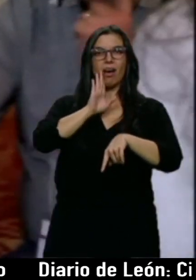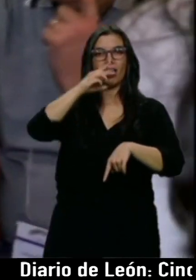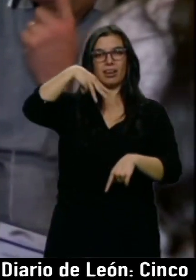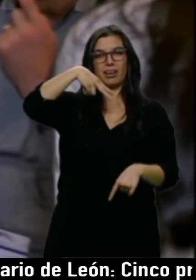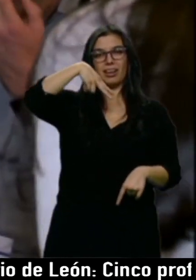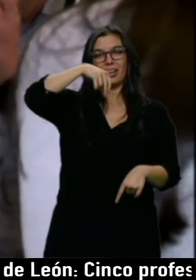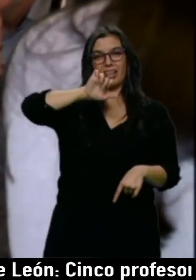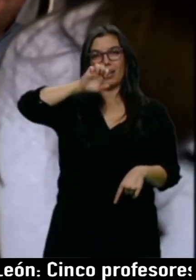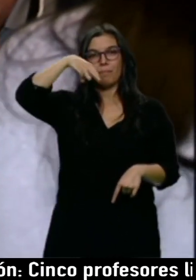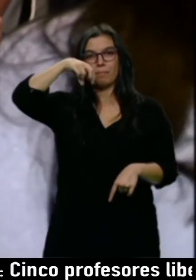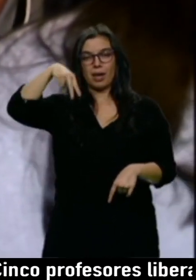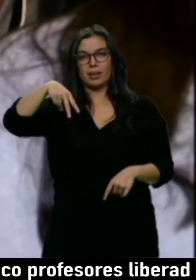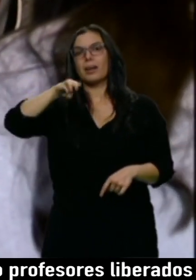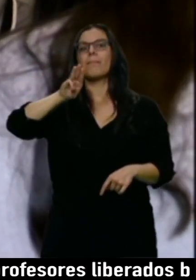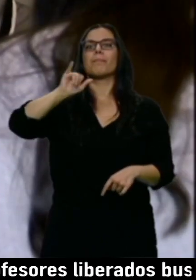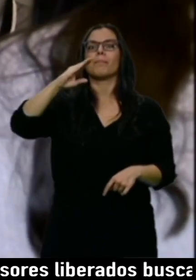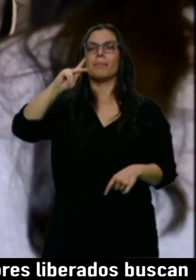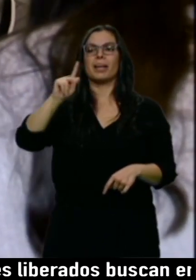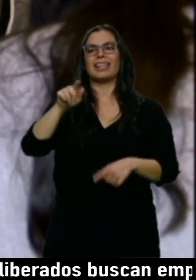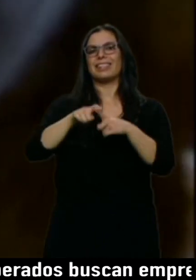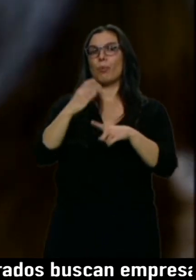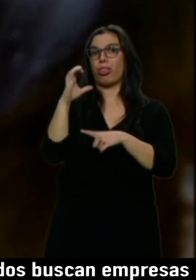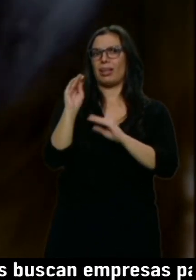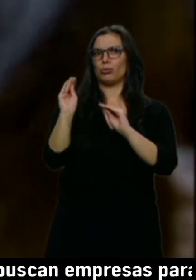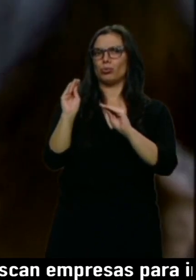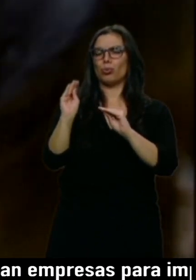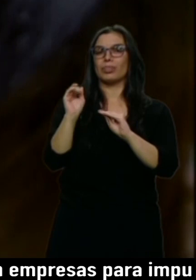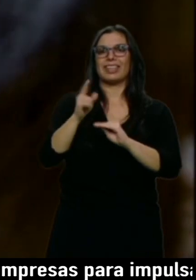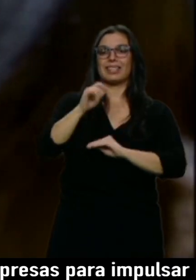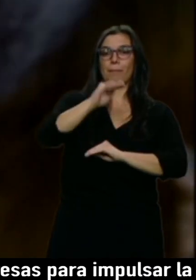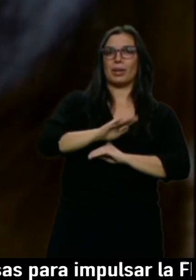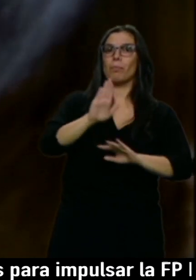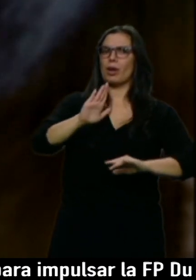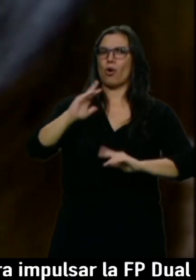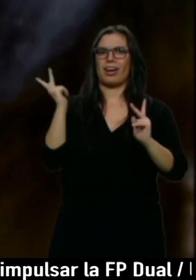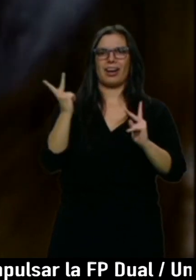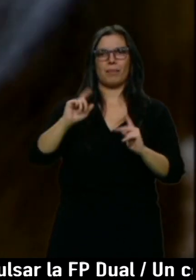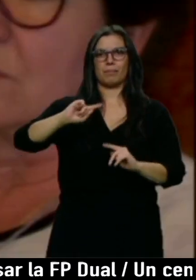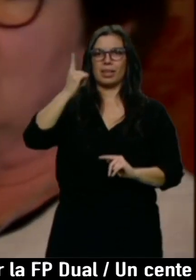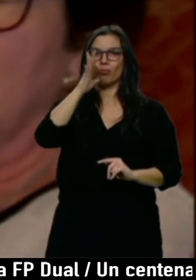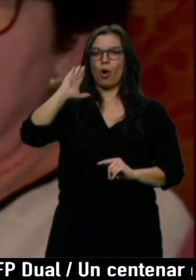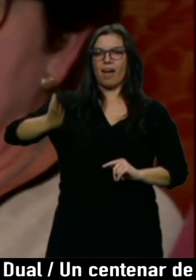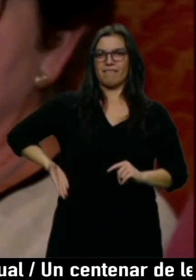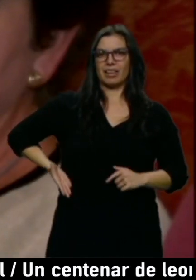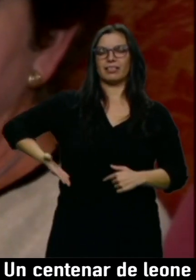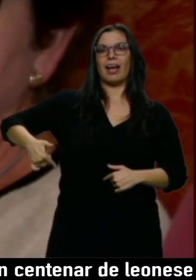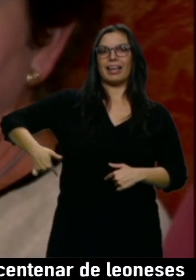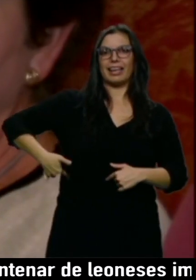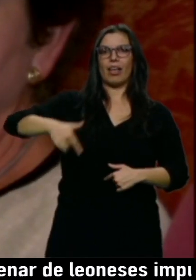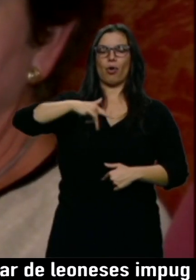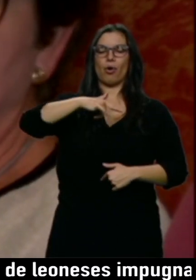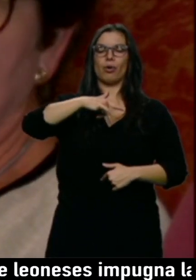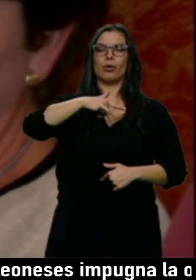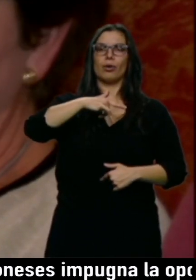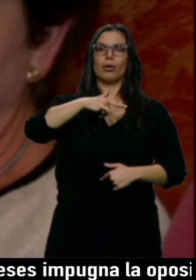C, el menos frecuente, pero también el más grave, ya que no solo afecta al hígado, el bazo y los pulmones, también al cerebro y